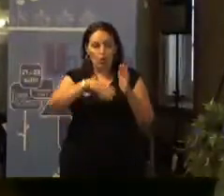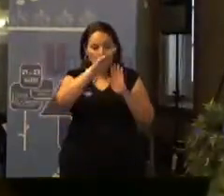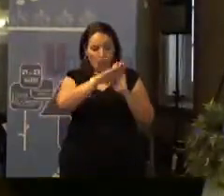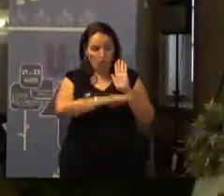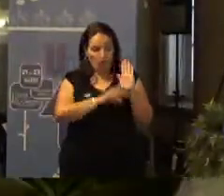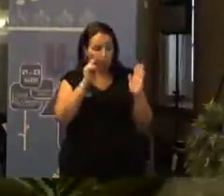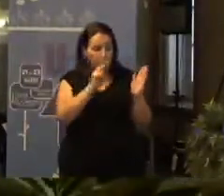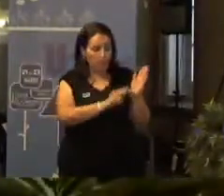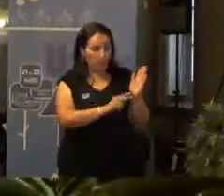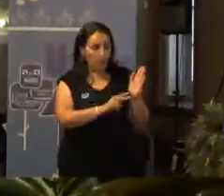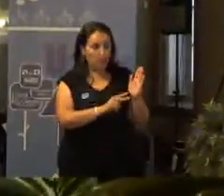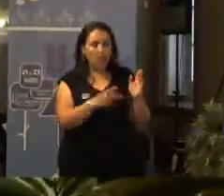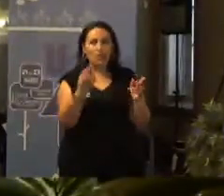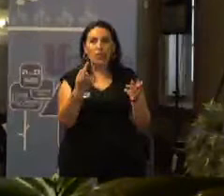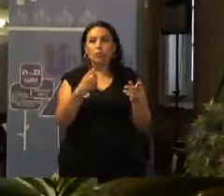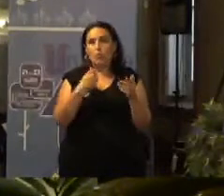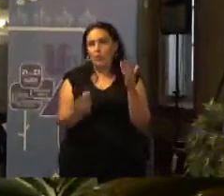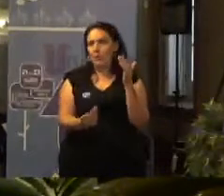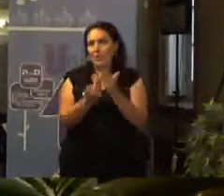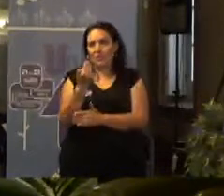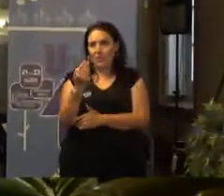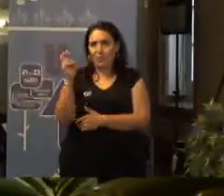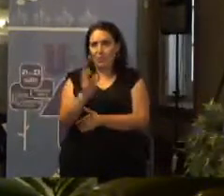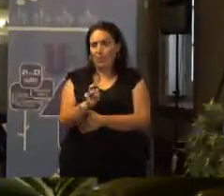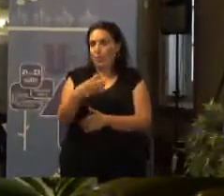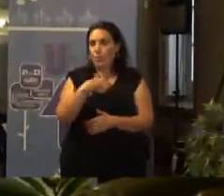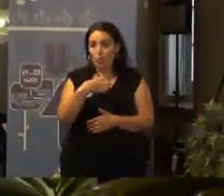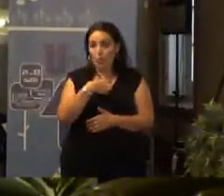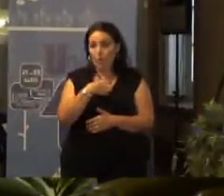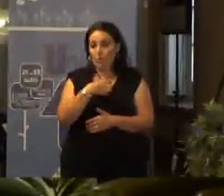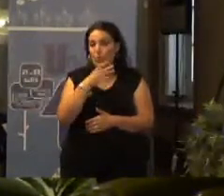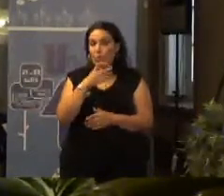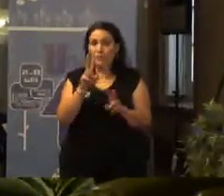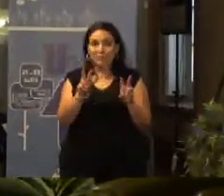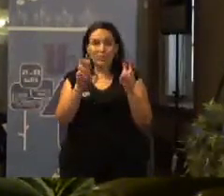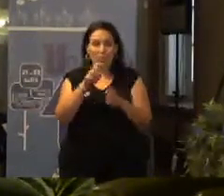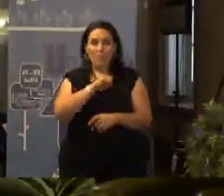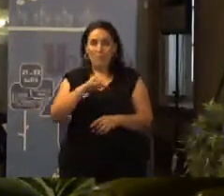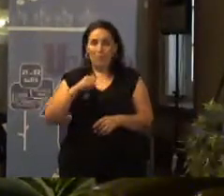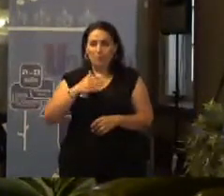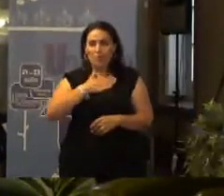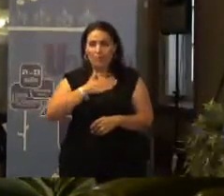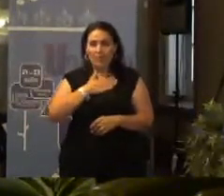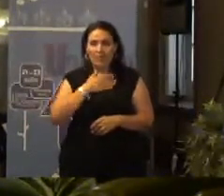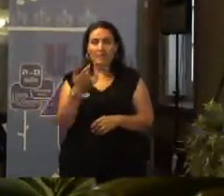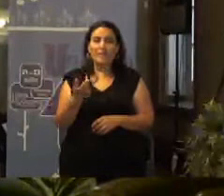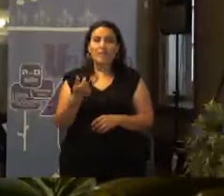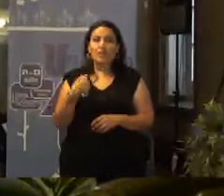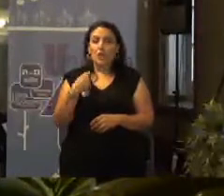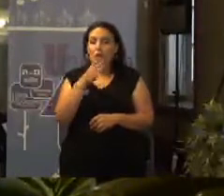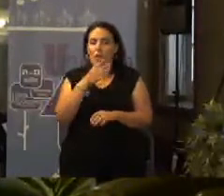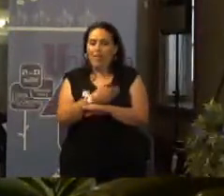eu, por razóns persoais, non puidese asistir ás xornadas esta mañán, nin de agora, veño un